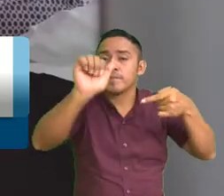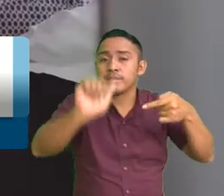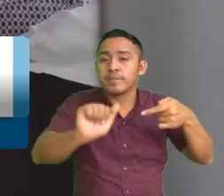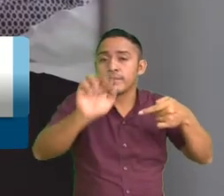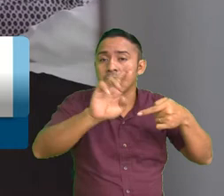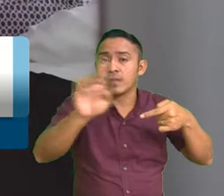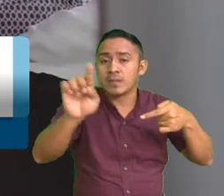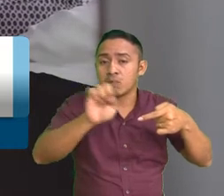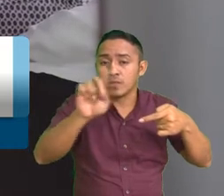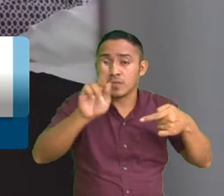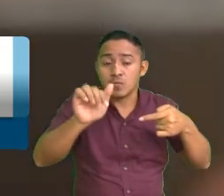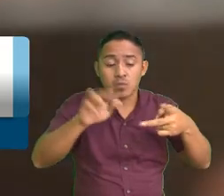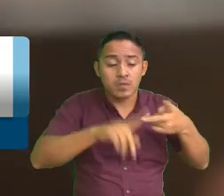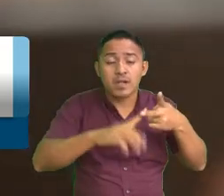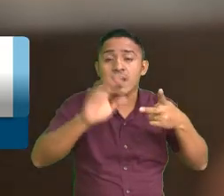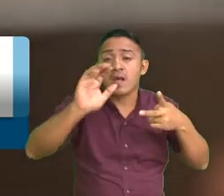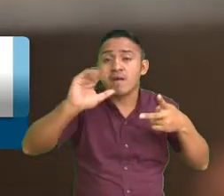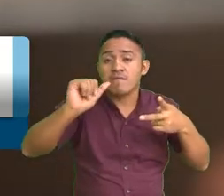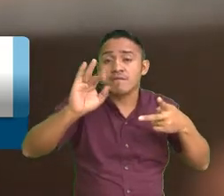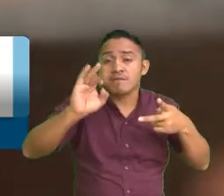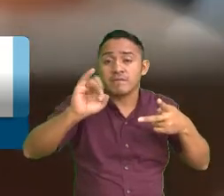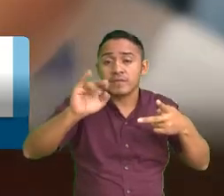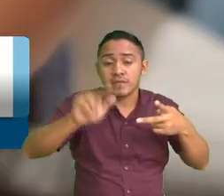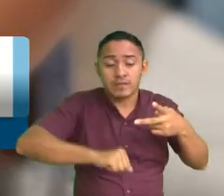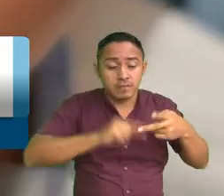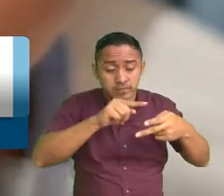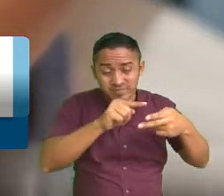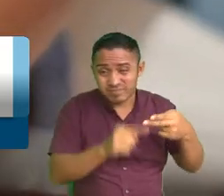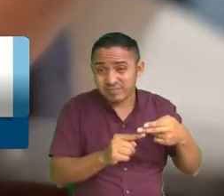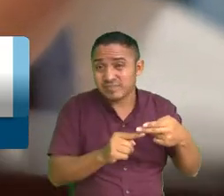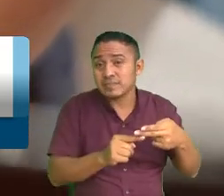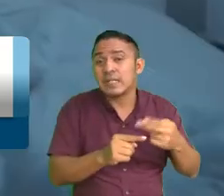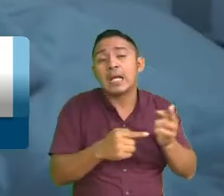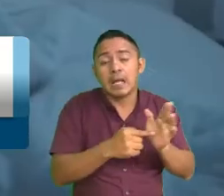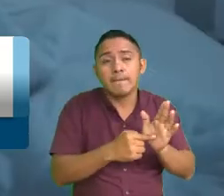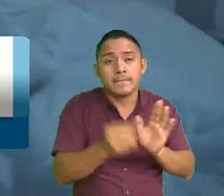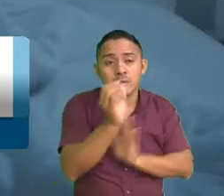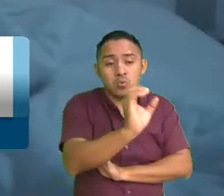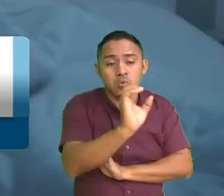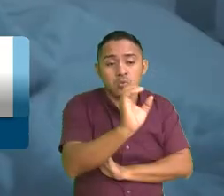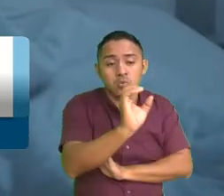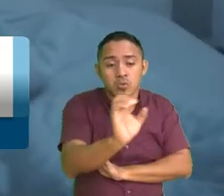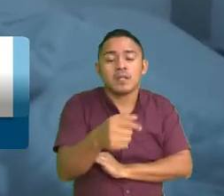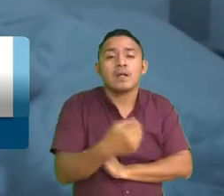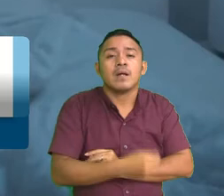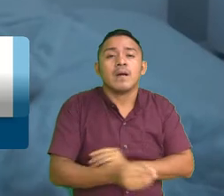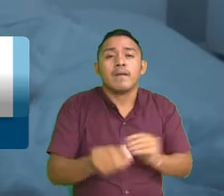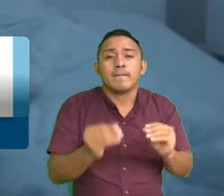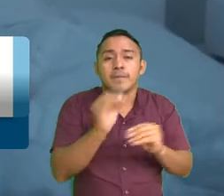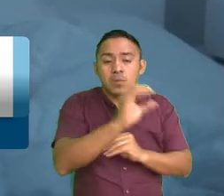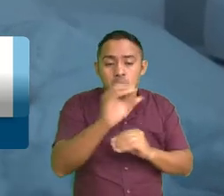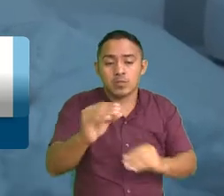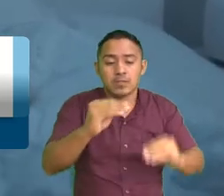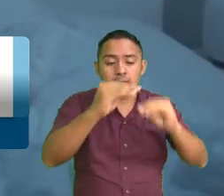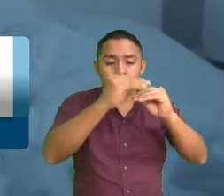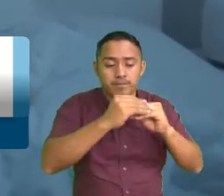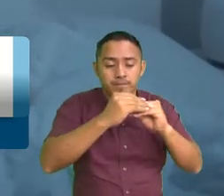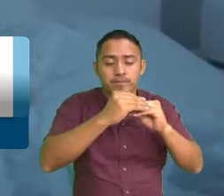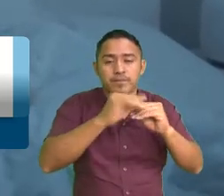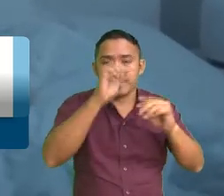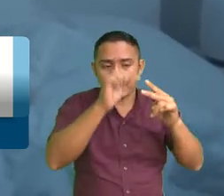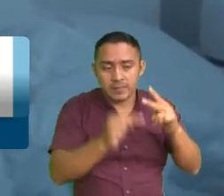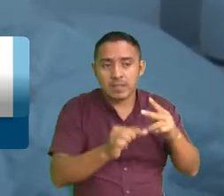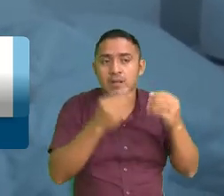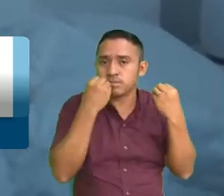de cafeína. O sea, la cantidad de cafeína que lleva una Coca-Cola, una Pepsi-Cola o Bicola, cualquiera que sea de esas colas,